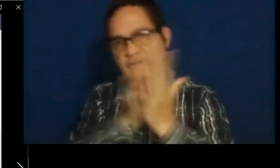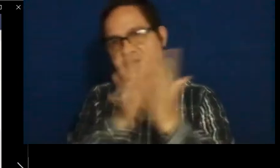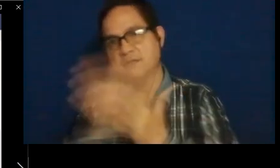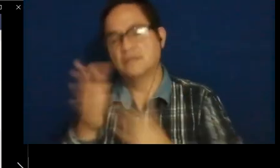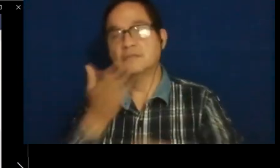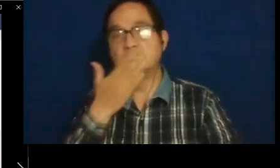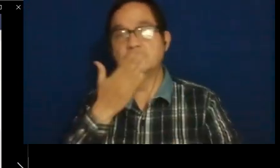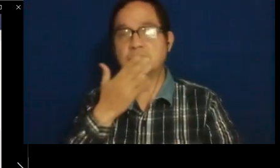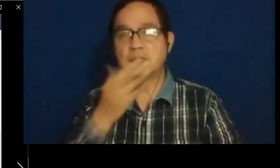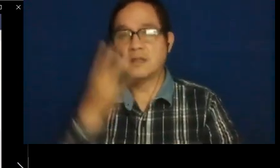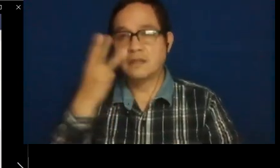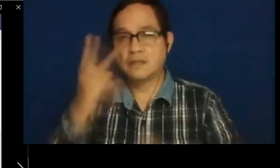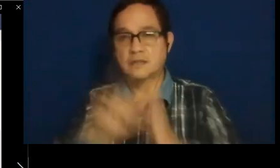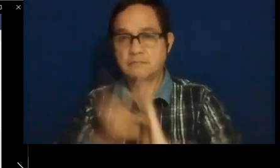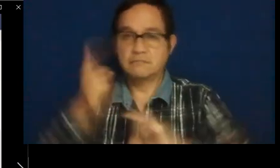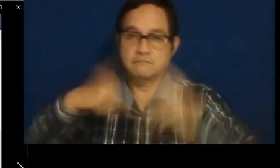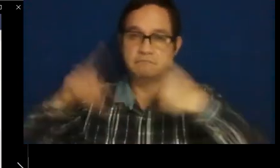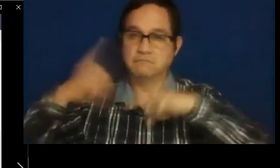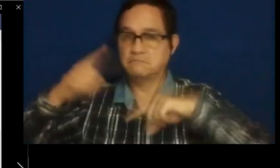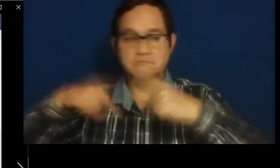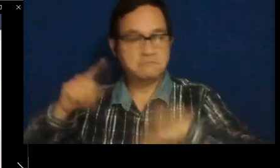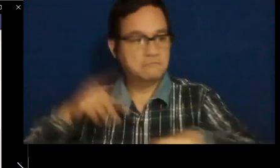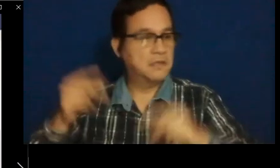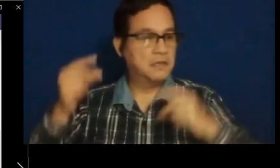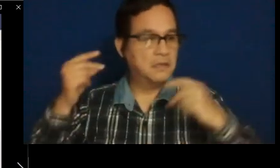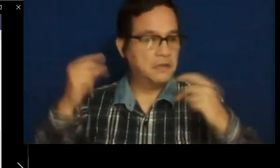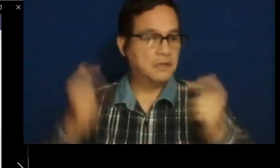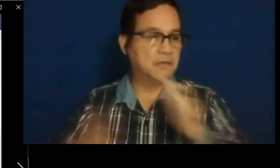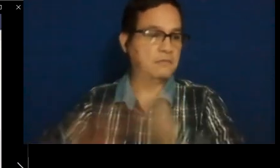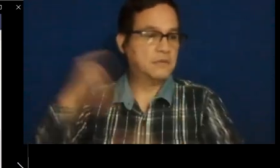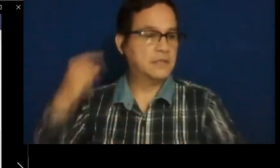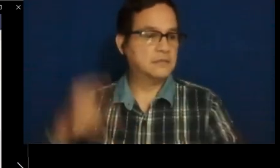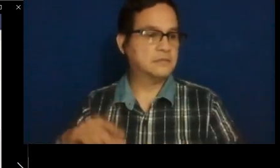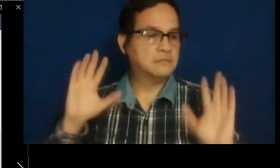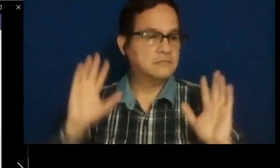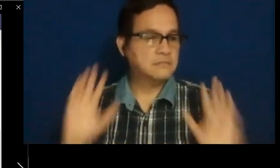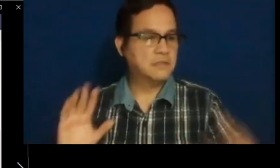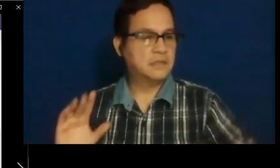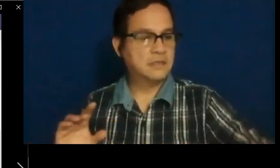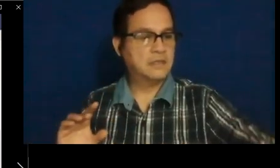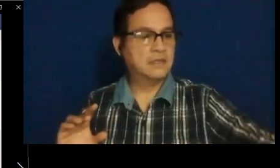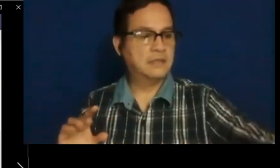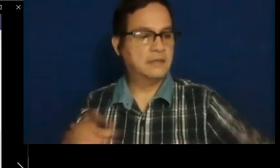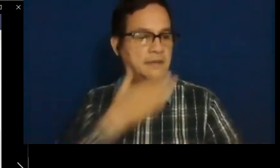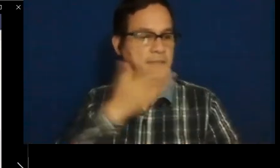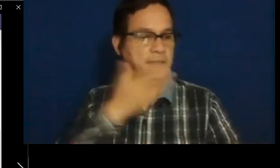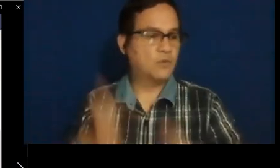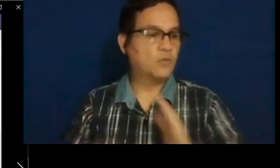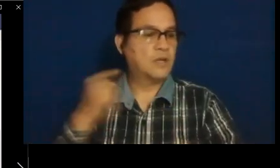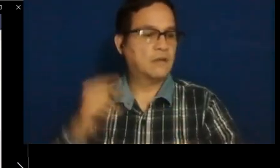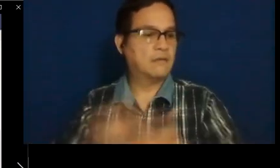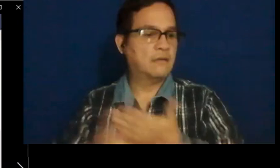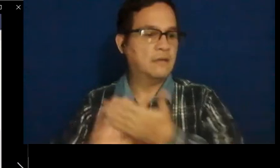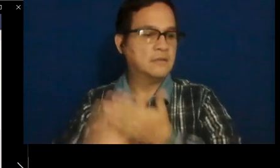tiempo y realmente son 3 minutos de video y los puedes sacar de una vez, pues mejor, con eso ya sales de ese cuento. Y yo de una vez voy llenando